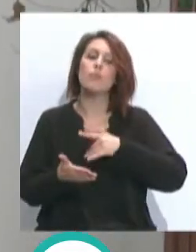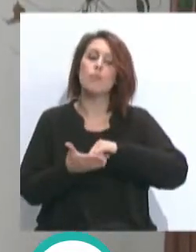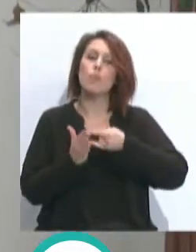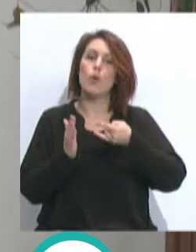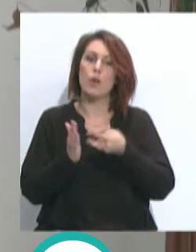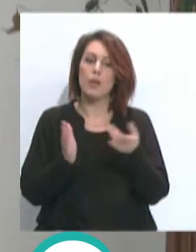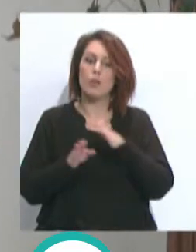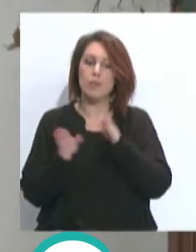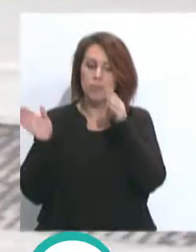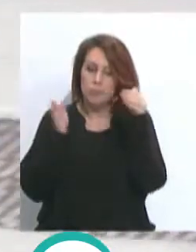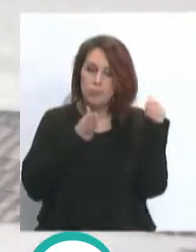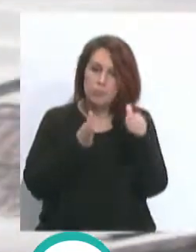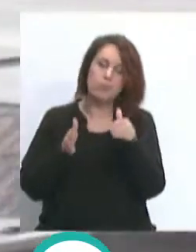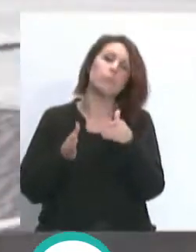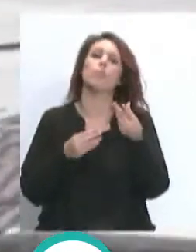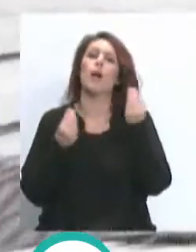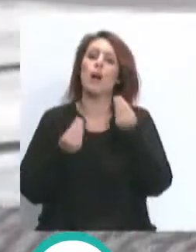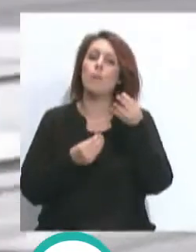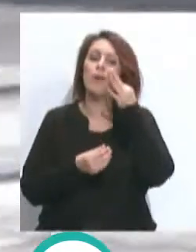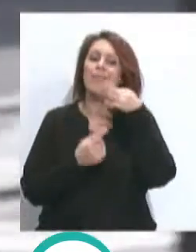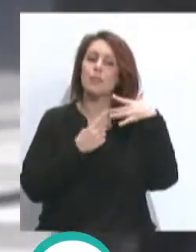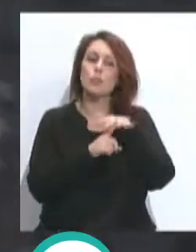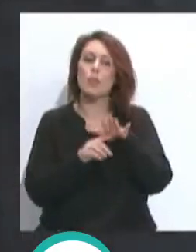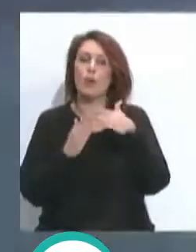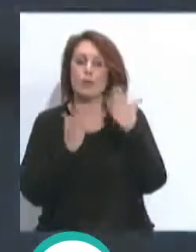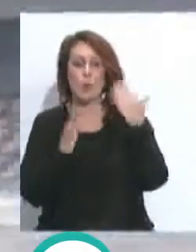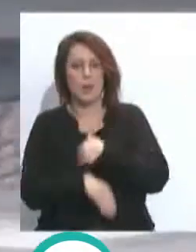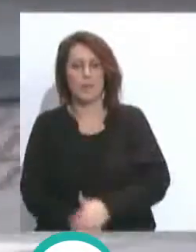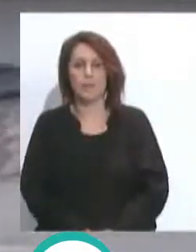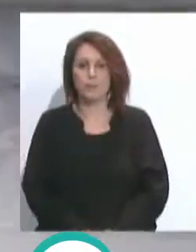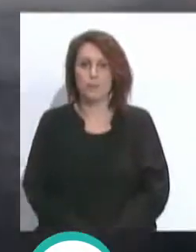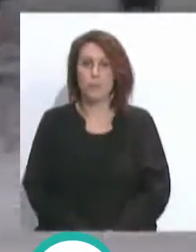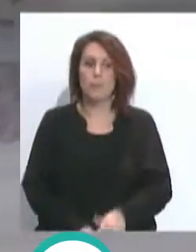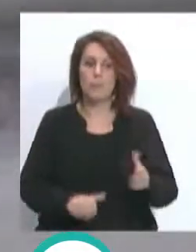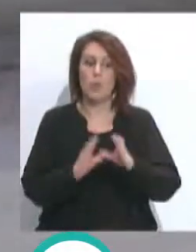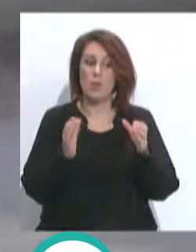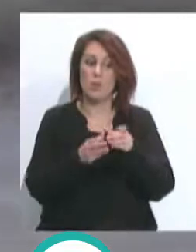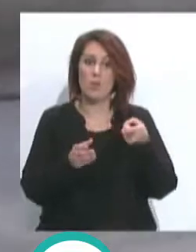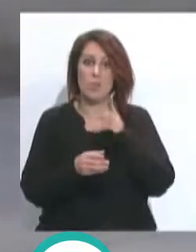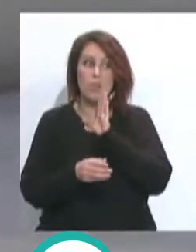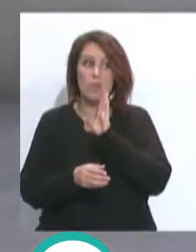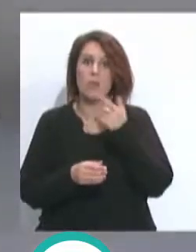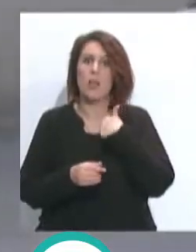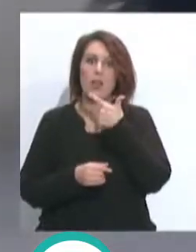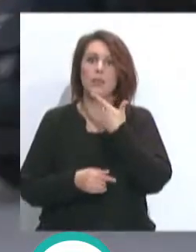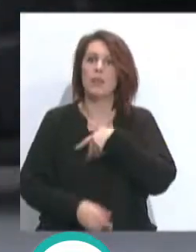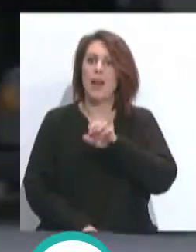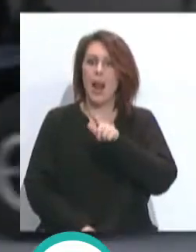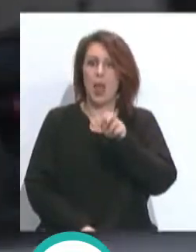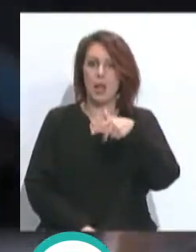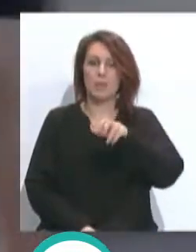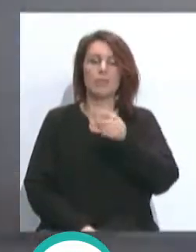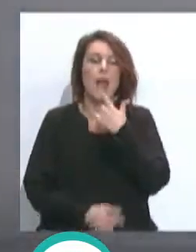en proyectos encaminados a la mejora de las mujeres en situación de sinhogarismo. un colectivo que, según ha señalado Elena